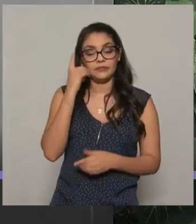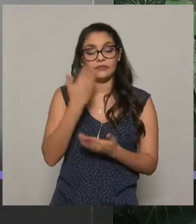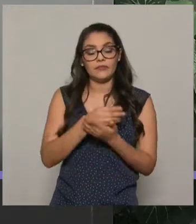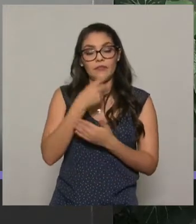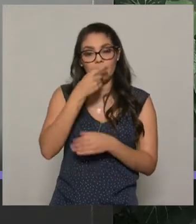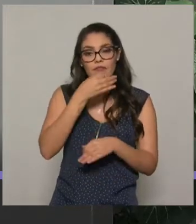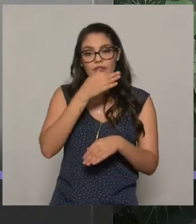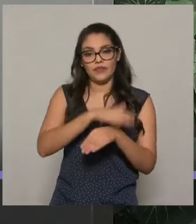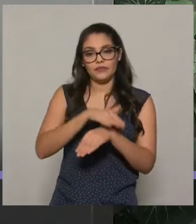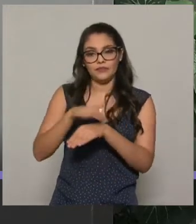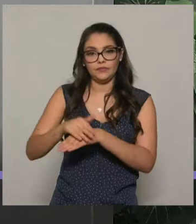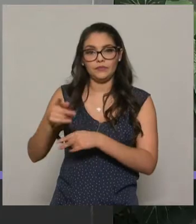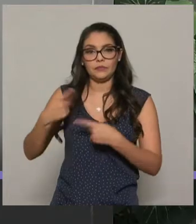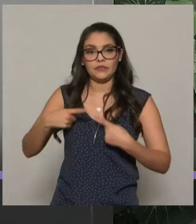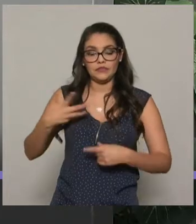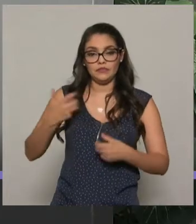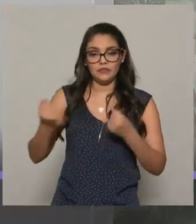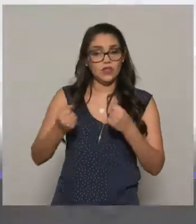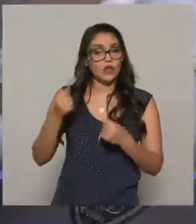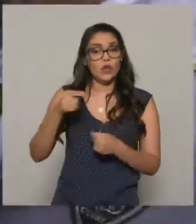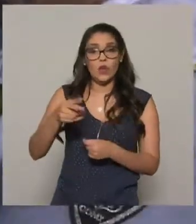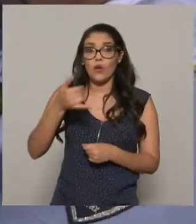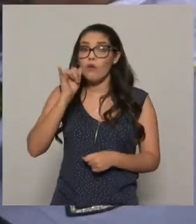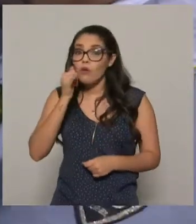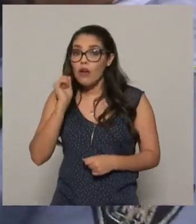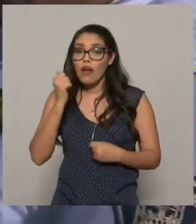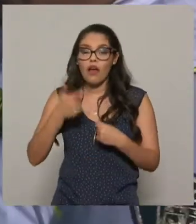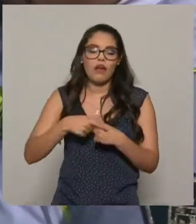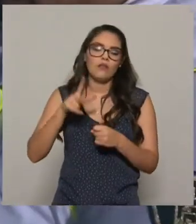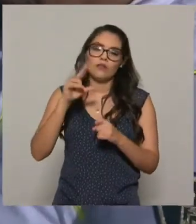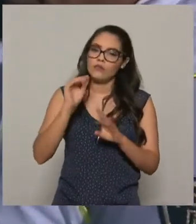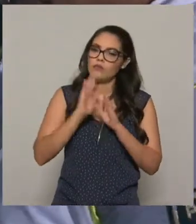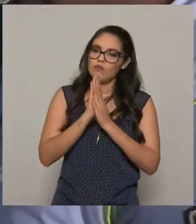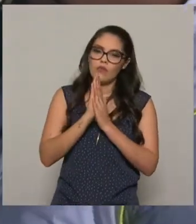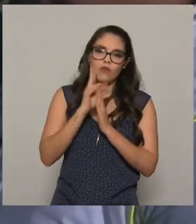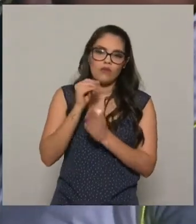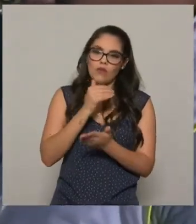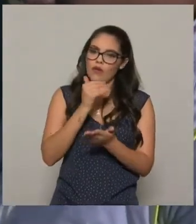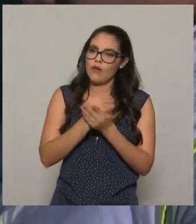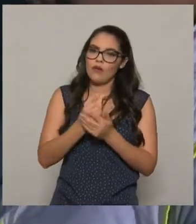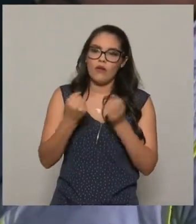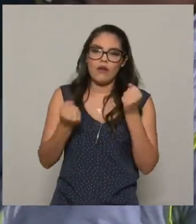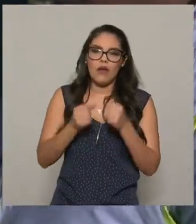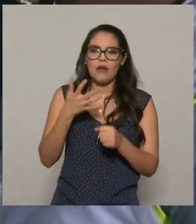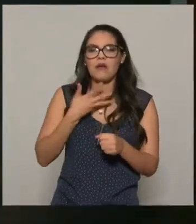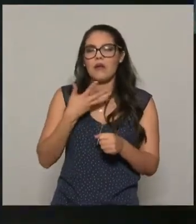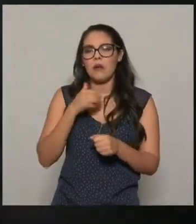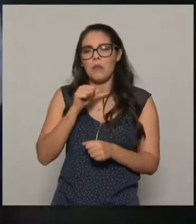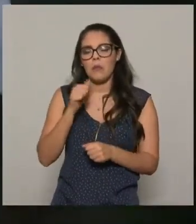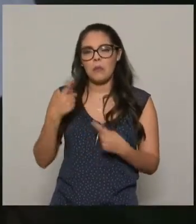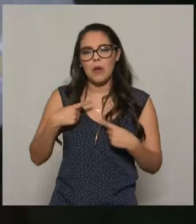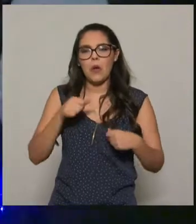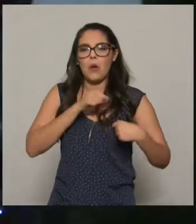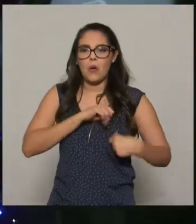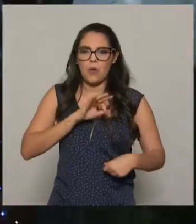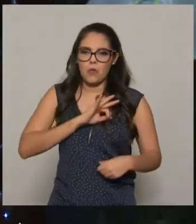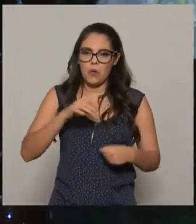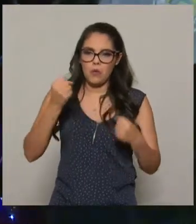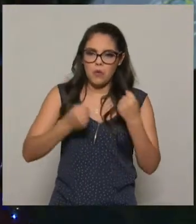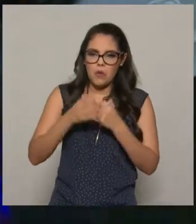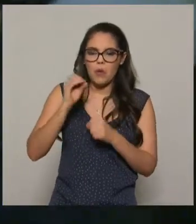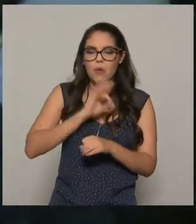tienen un vehículo a no conducir en caso de que hayan consumido alcohol. Siempre va a haber otras alternativas, ¿no? Tener un conductor designado, pedir